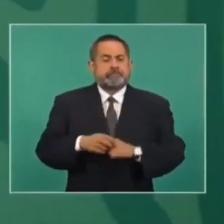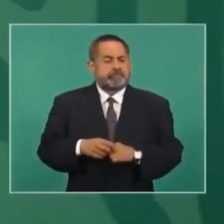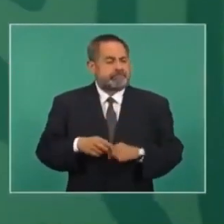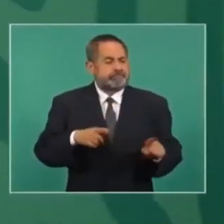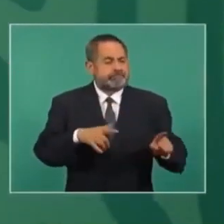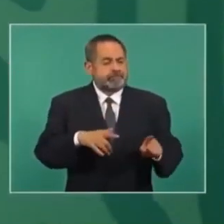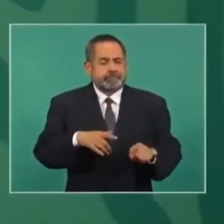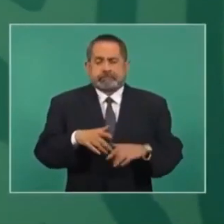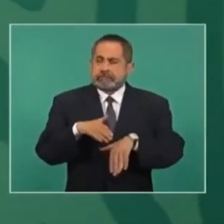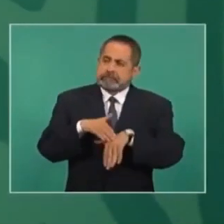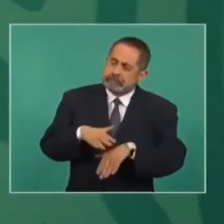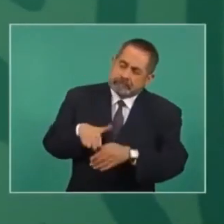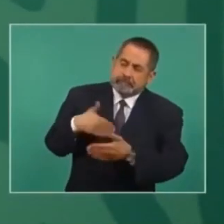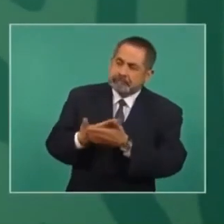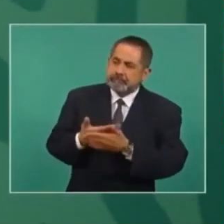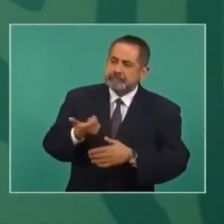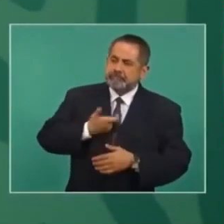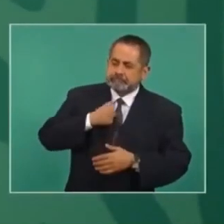incorruptibles,